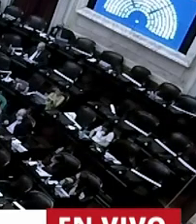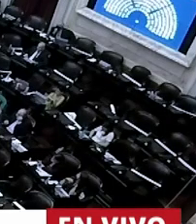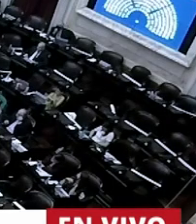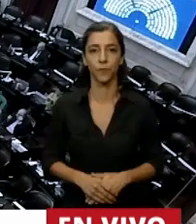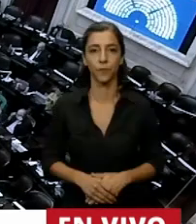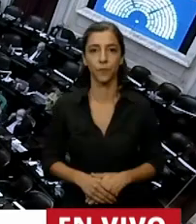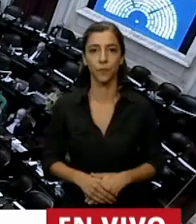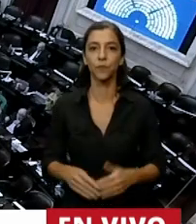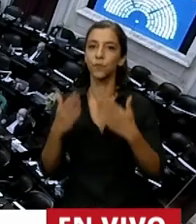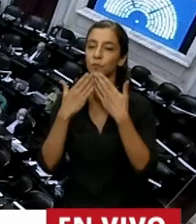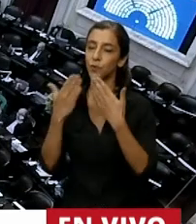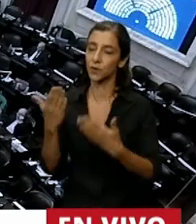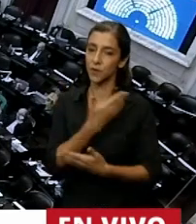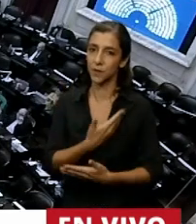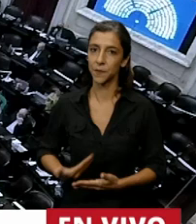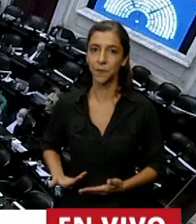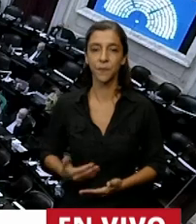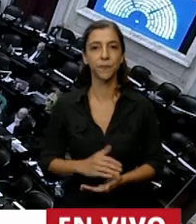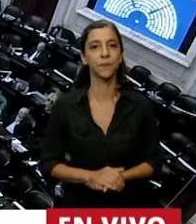Muchas gracias, señor presidente.